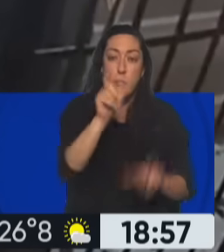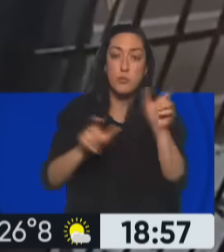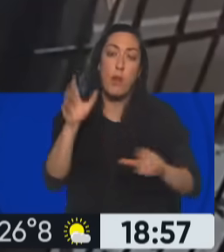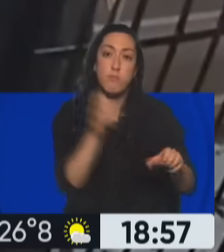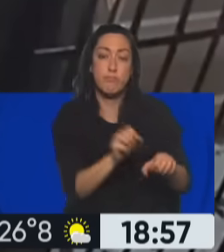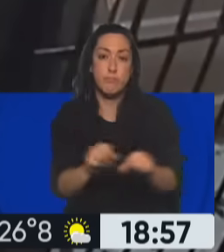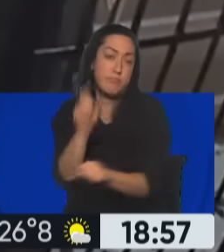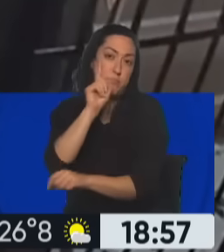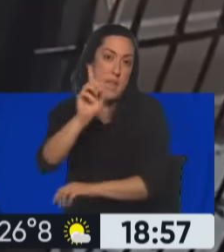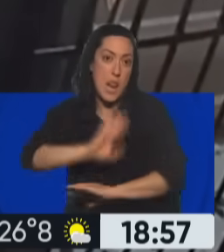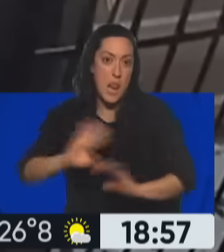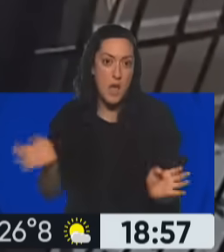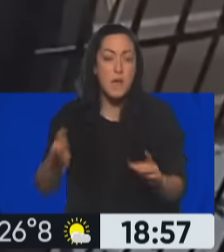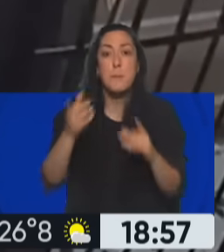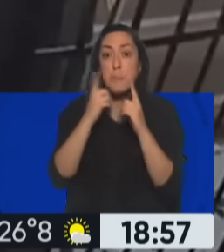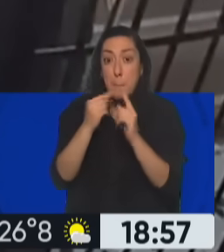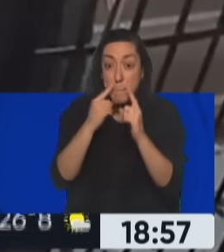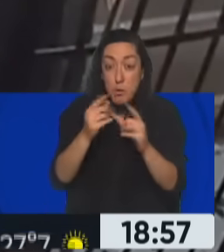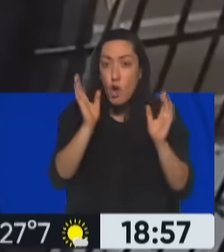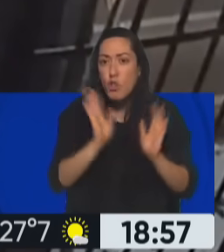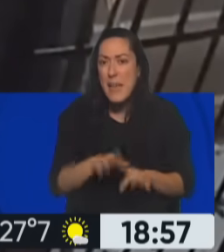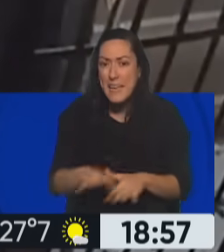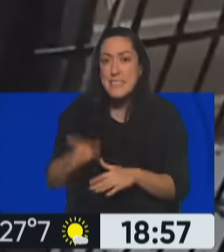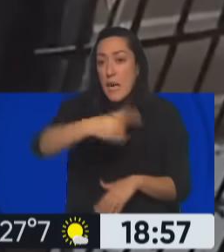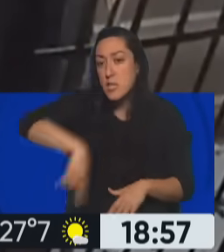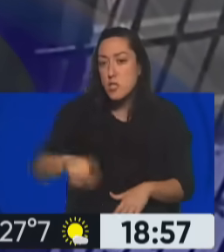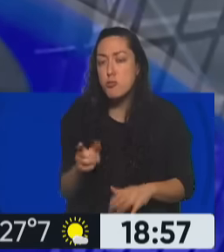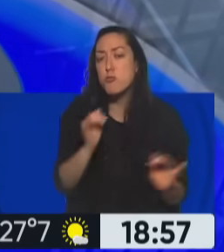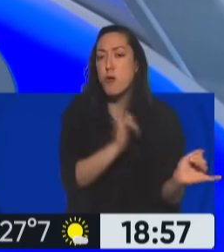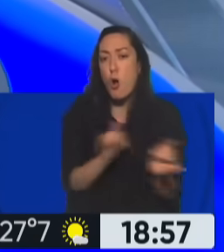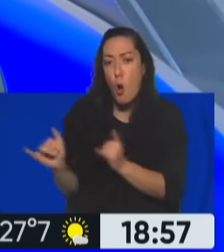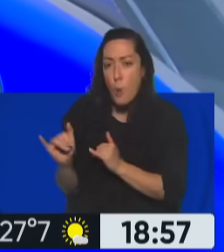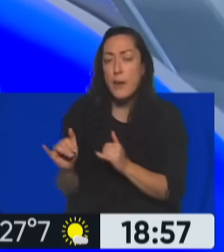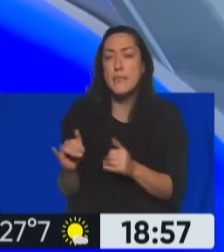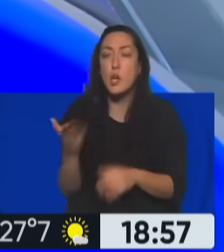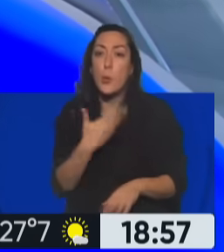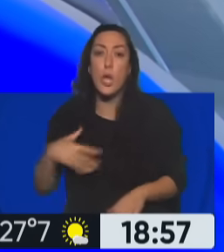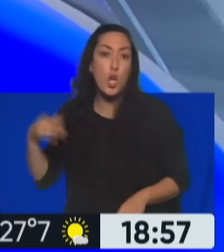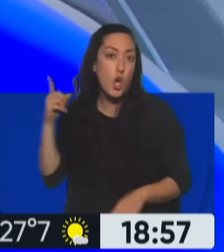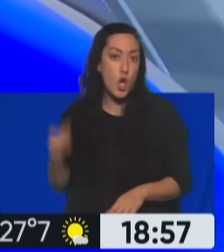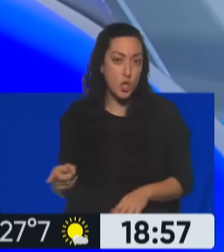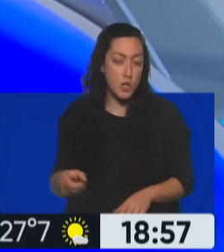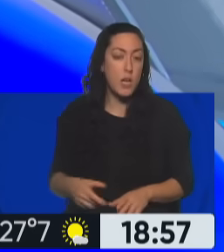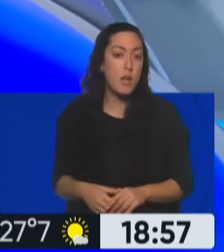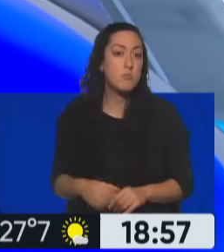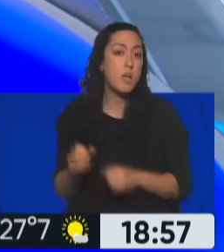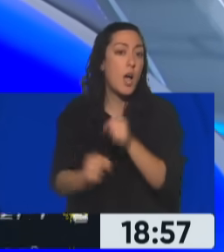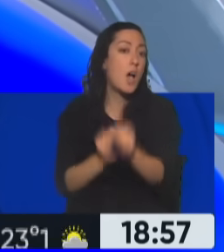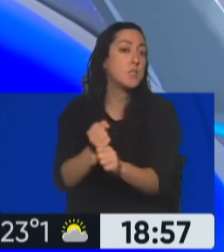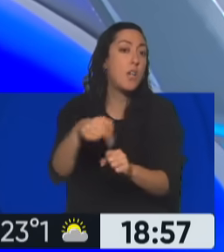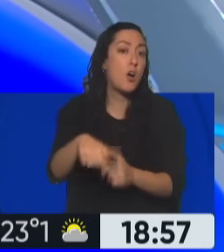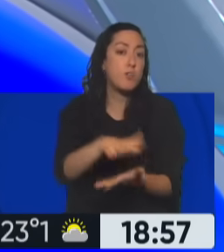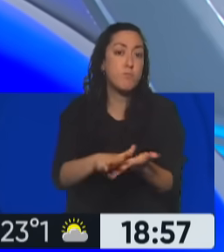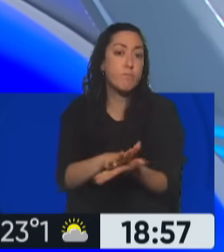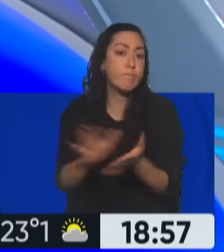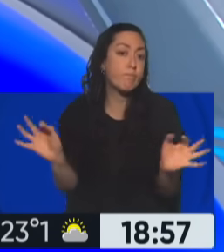y las propuestas que están realizando los jóvenes al gobierno, no llega la respuesta. Y al no llegar a